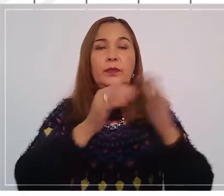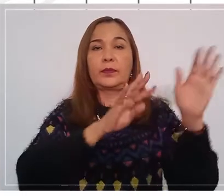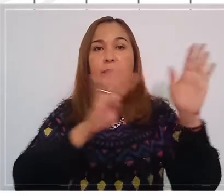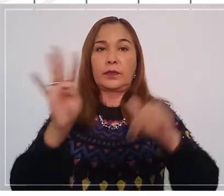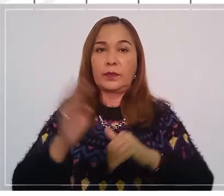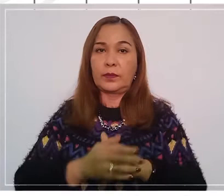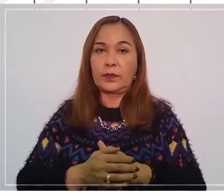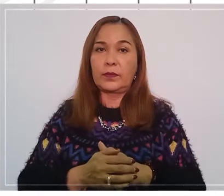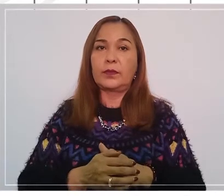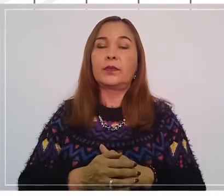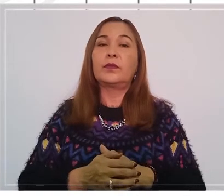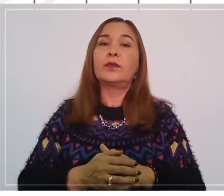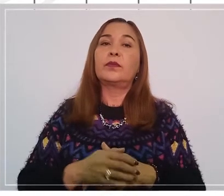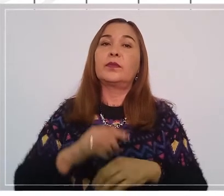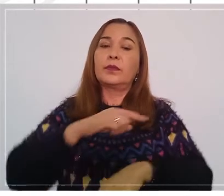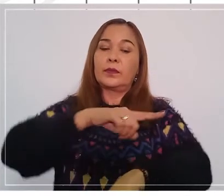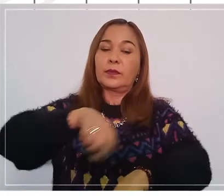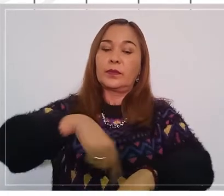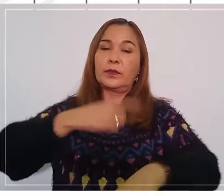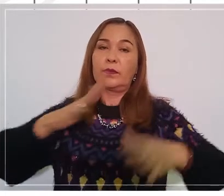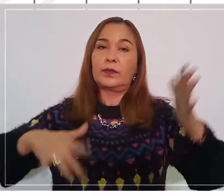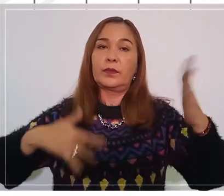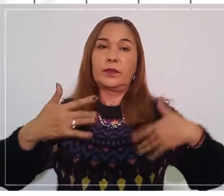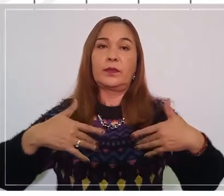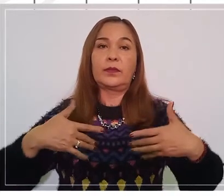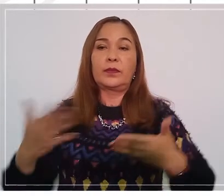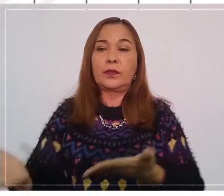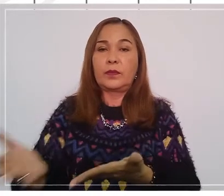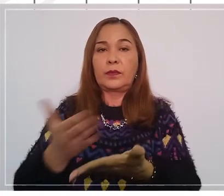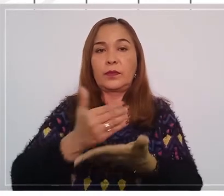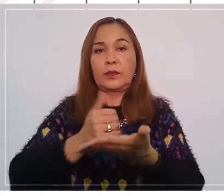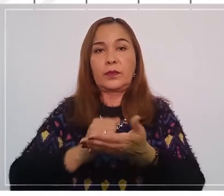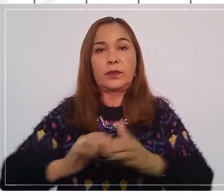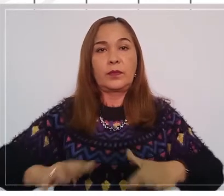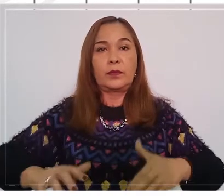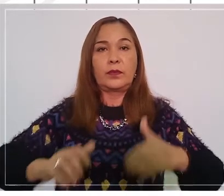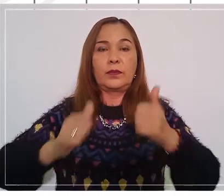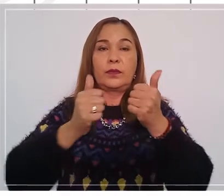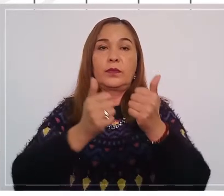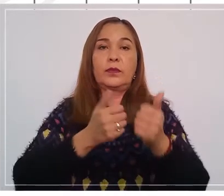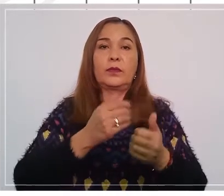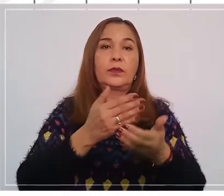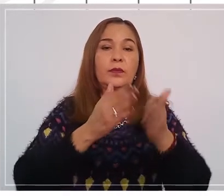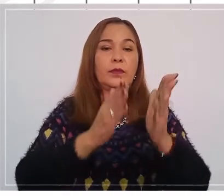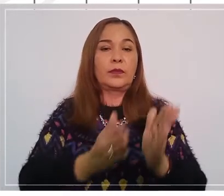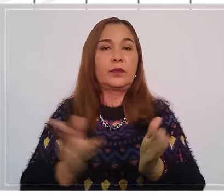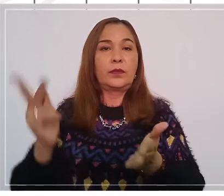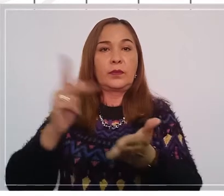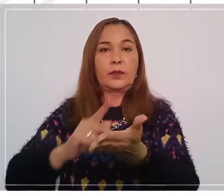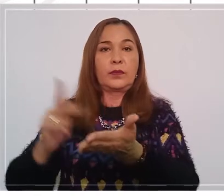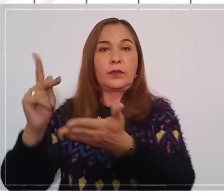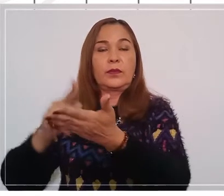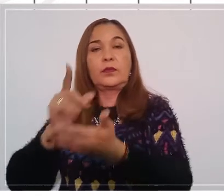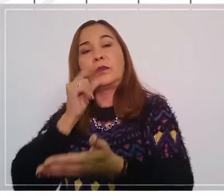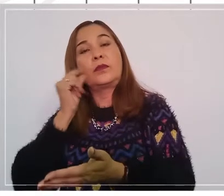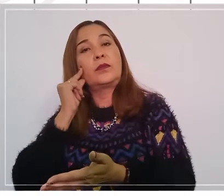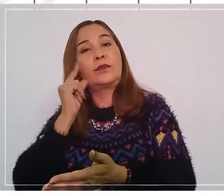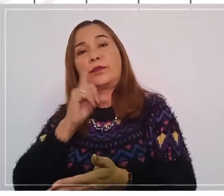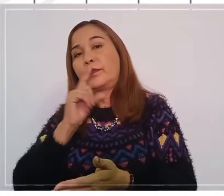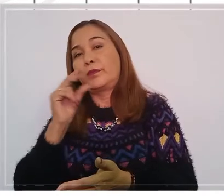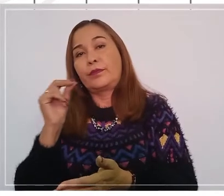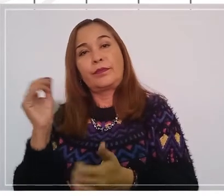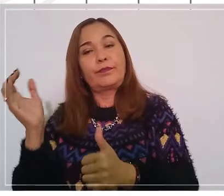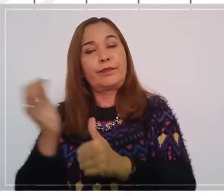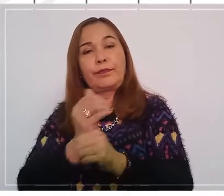19 período de actividades de recuperación dirigida a las y los participantes que no